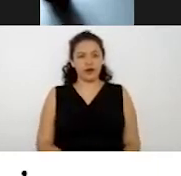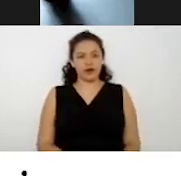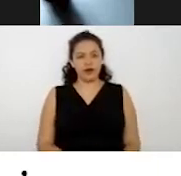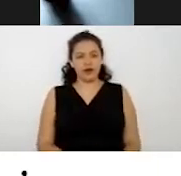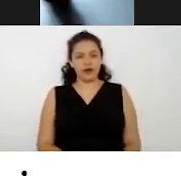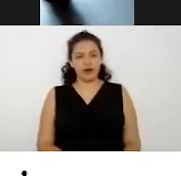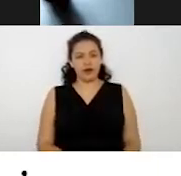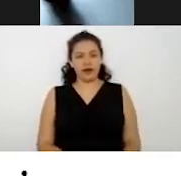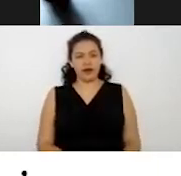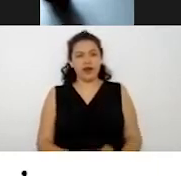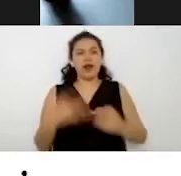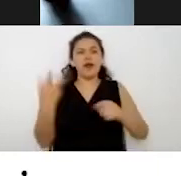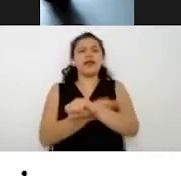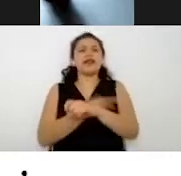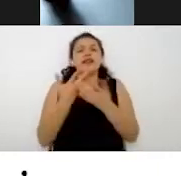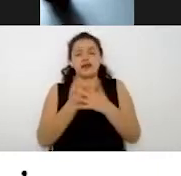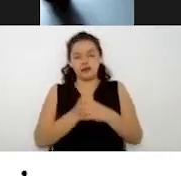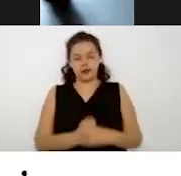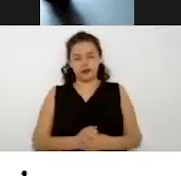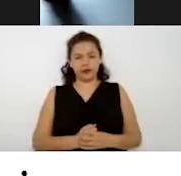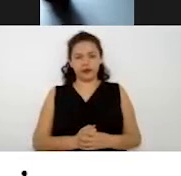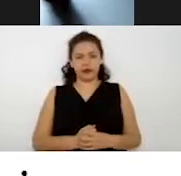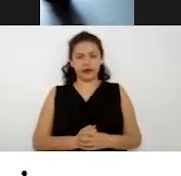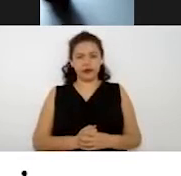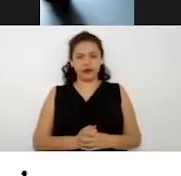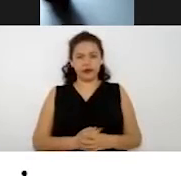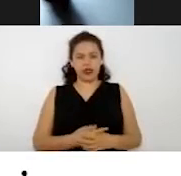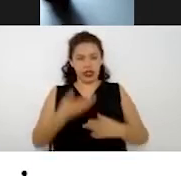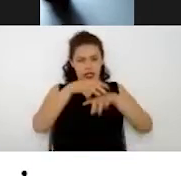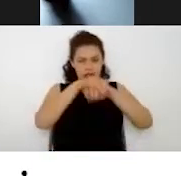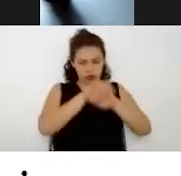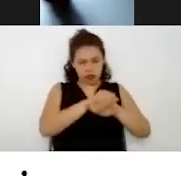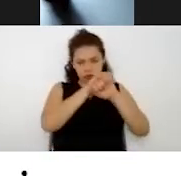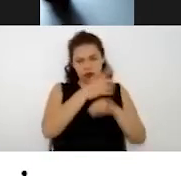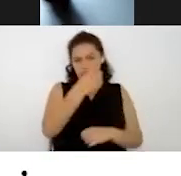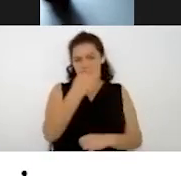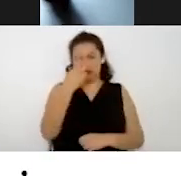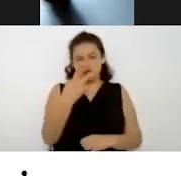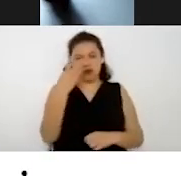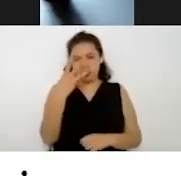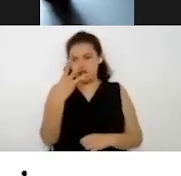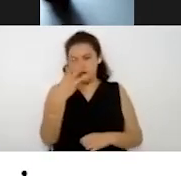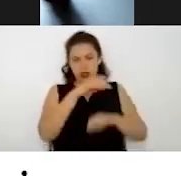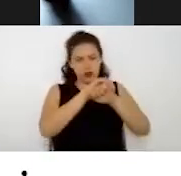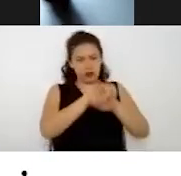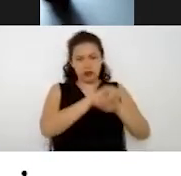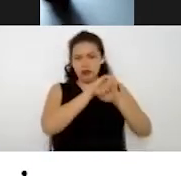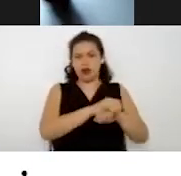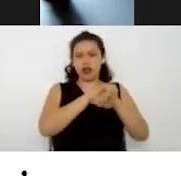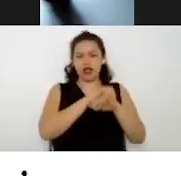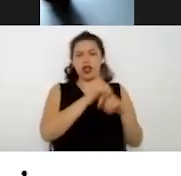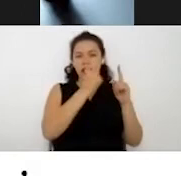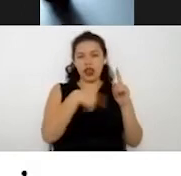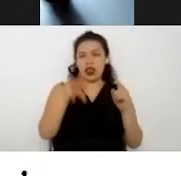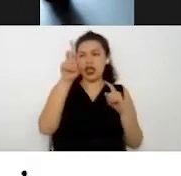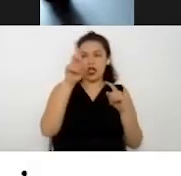Pero, ¿qué pasaba con esto? Comenzaban las compresiones. 1, 2, 3. Llegamos a un pico que era